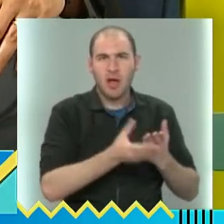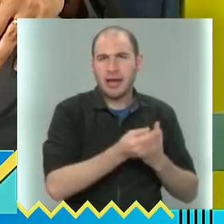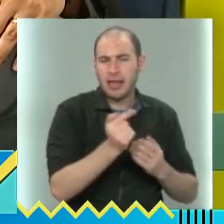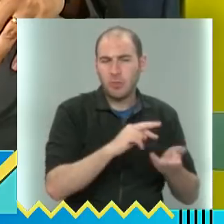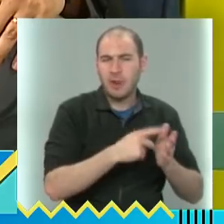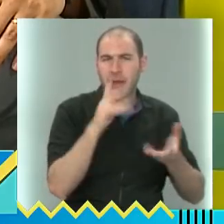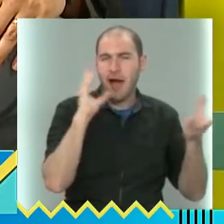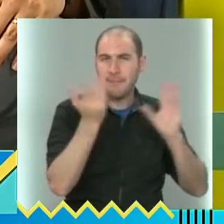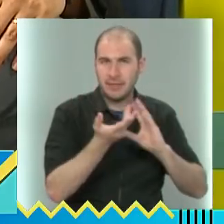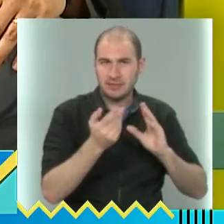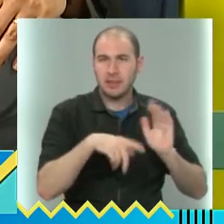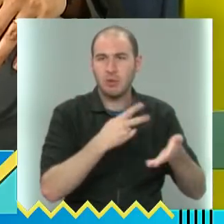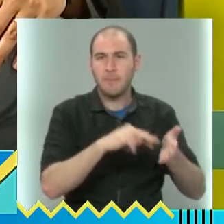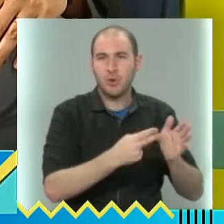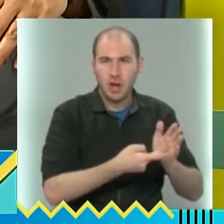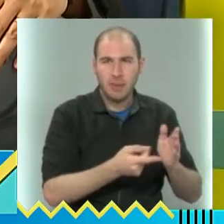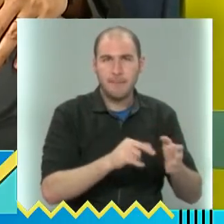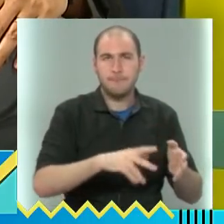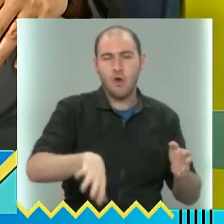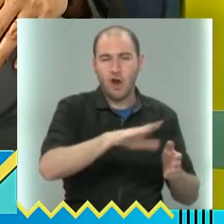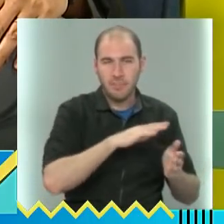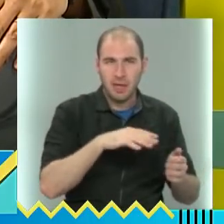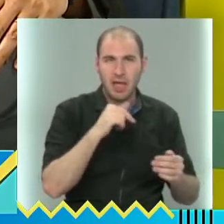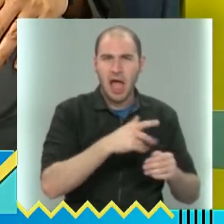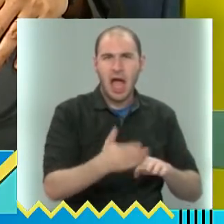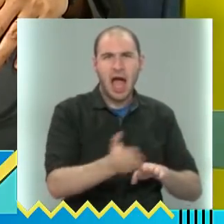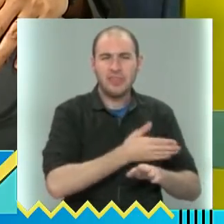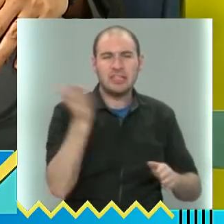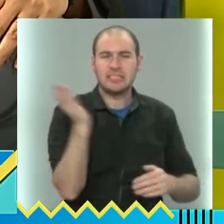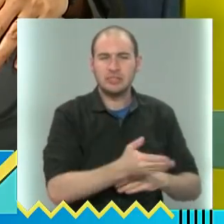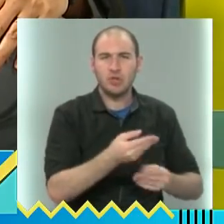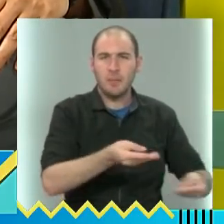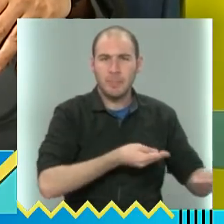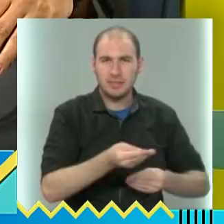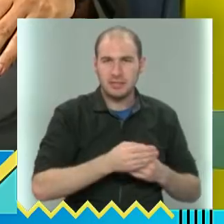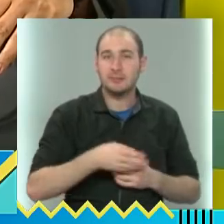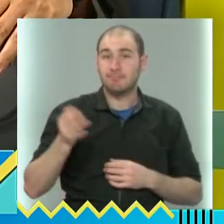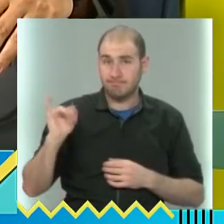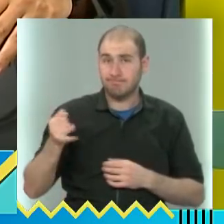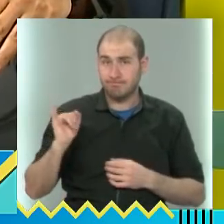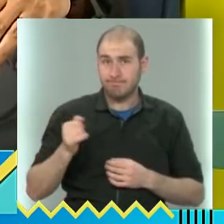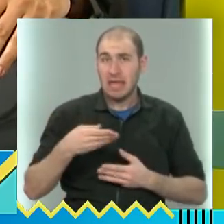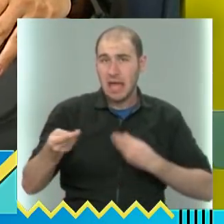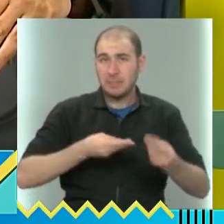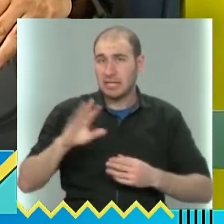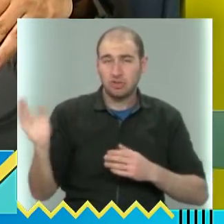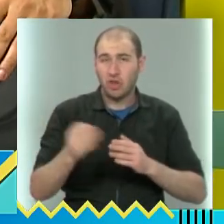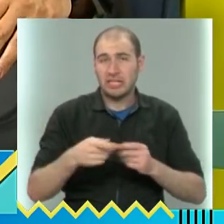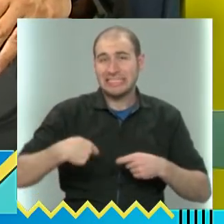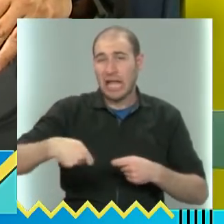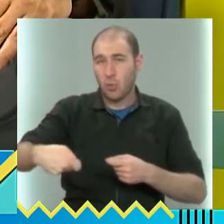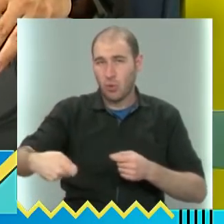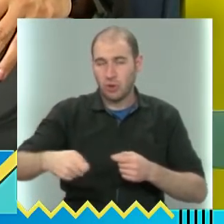el impacto ambiental llegue y afecte a la población. ¿Están previstas las sanciones a las empresas? Absolutamente. Todas estas empresas tienen que tener